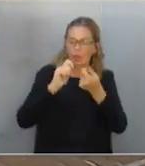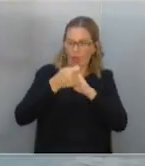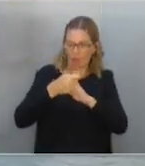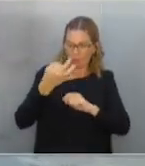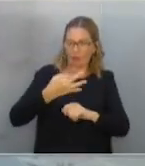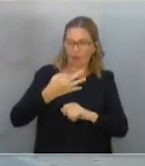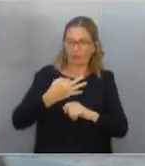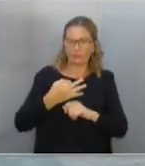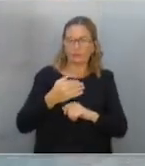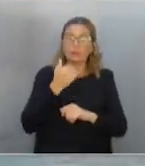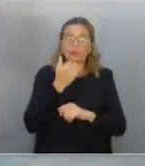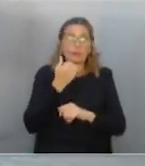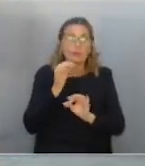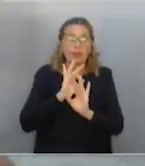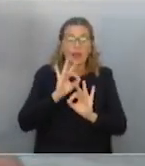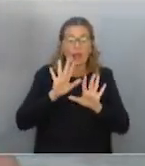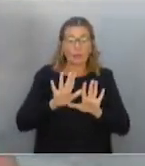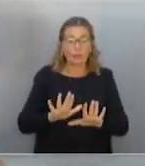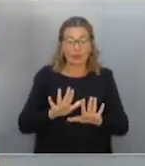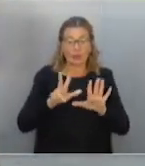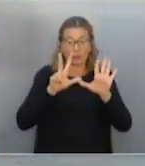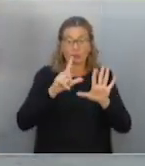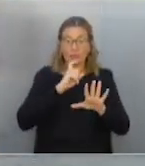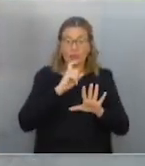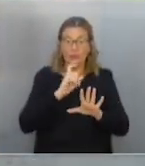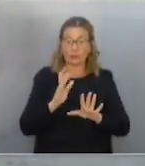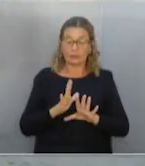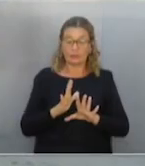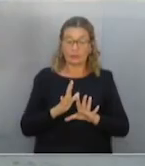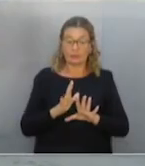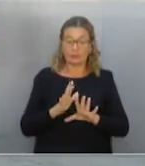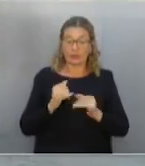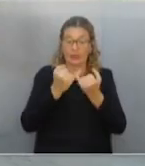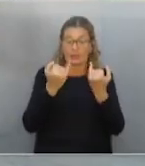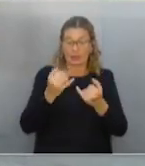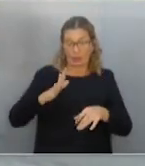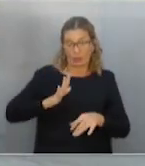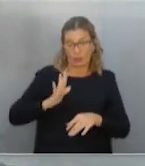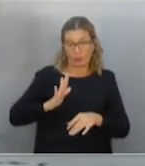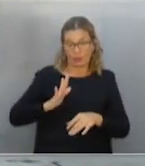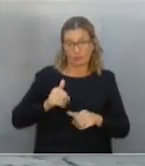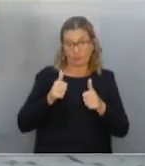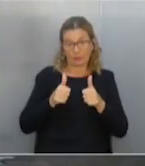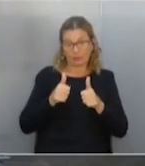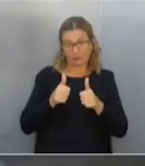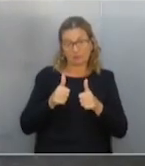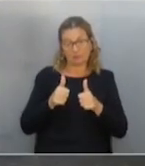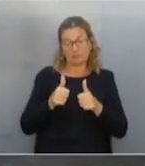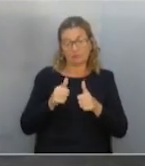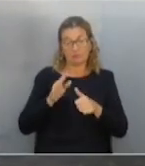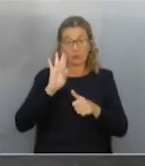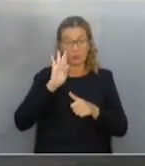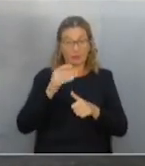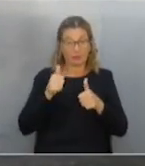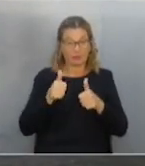realidad. Bueno, no sabía nada del paro ese, el 8 de marzo. El 8 de marzo, el Día de la Mujer. Ah, está bien, para mí está bien. Me parece re